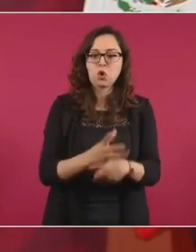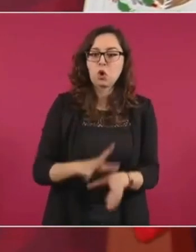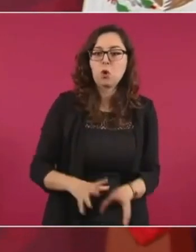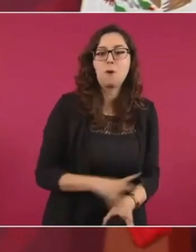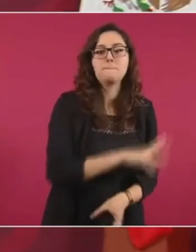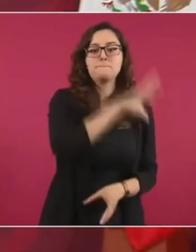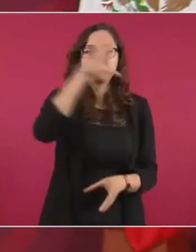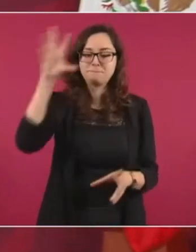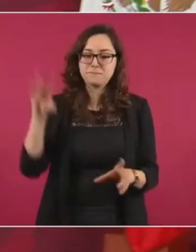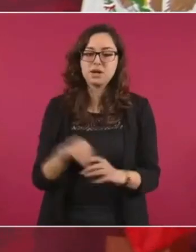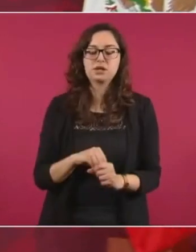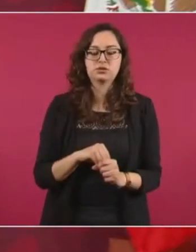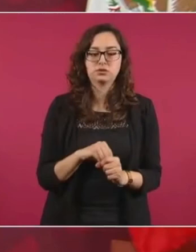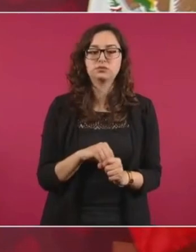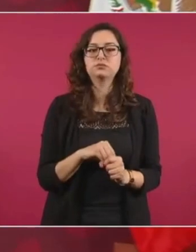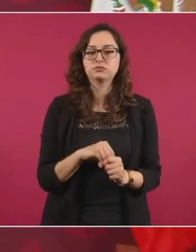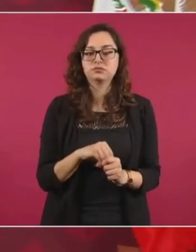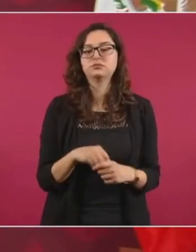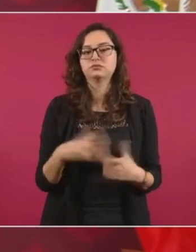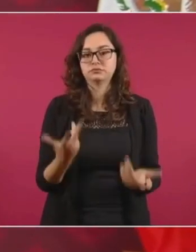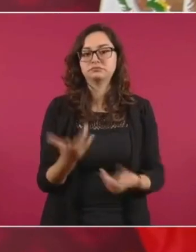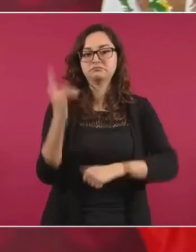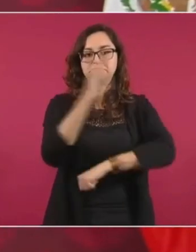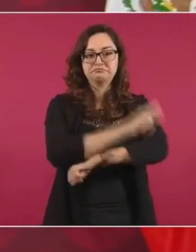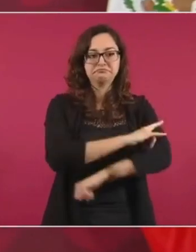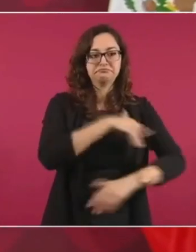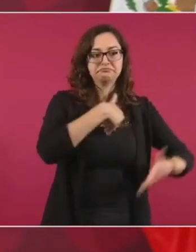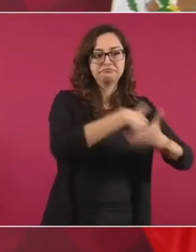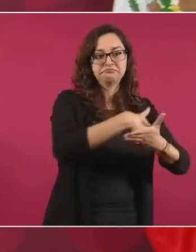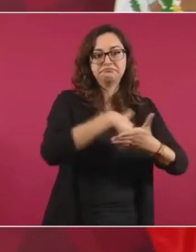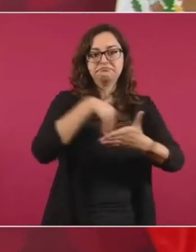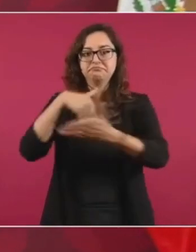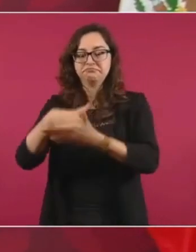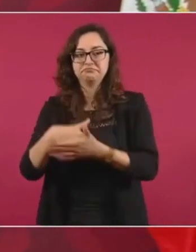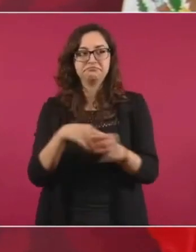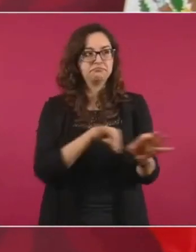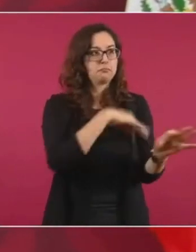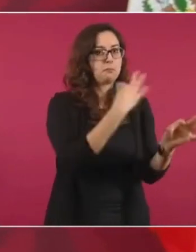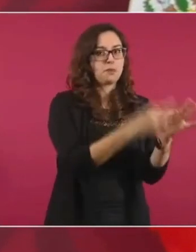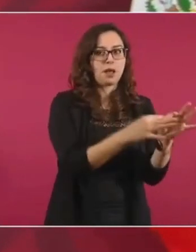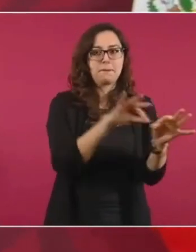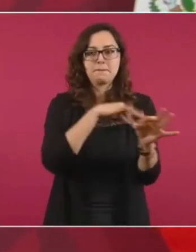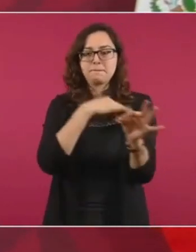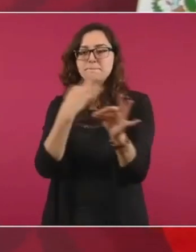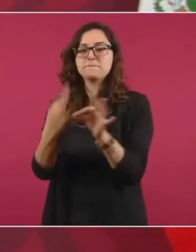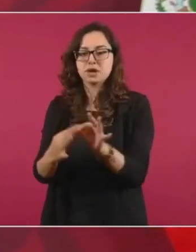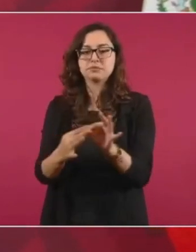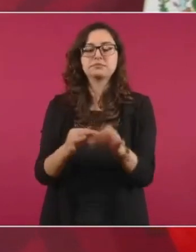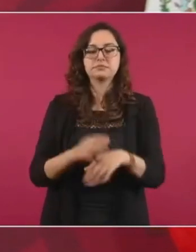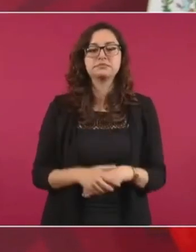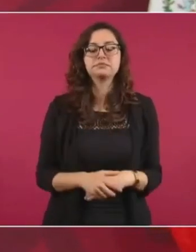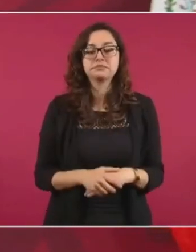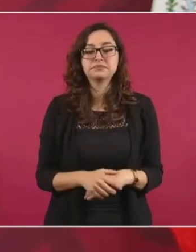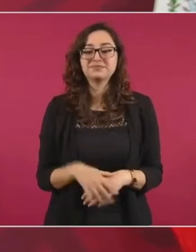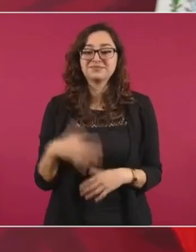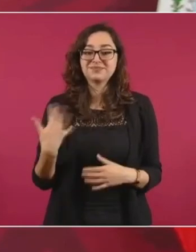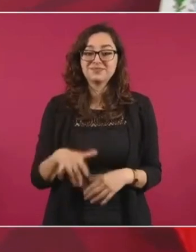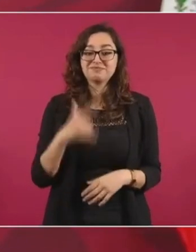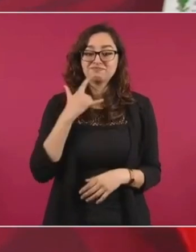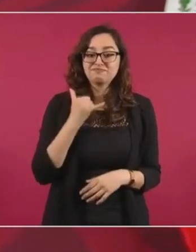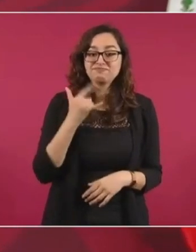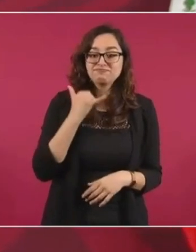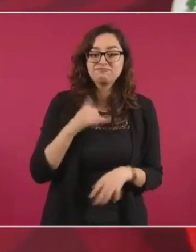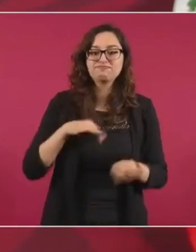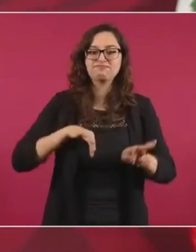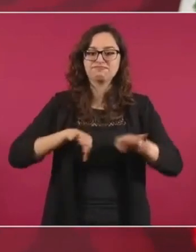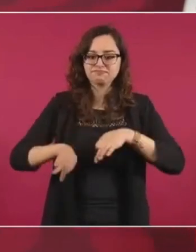que ver con estas terminales aéreas. Es un trabajo muy